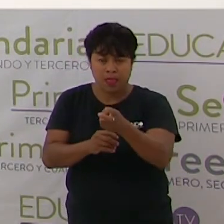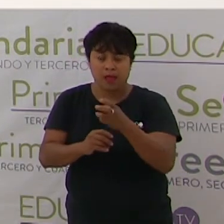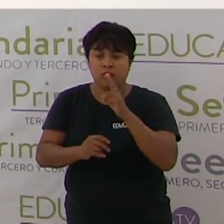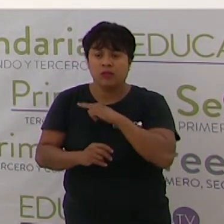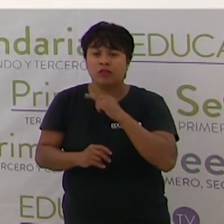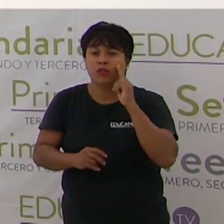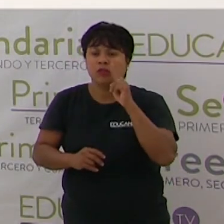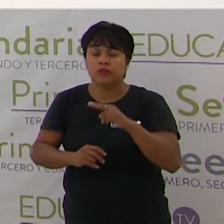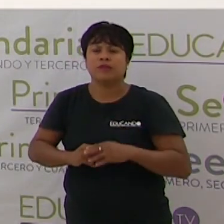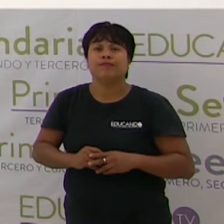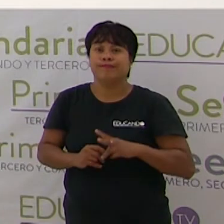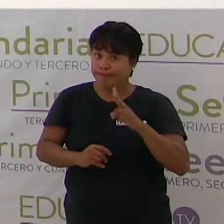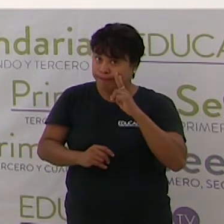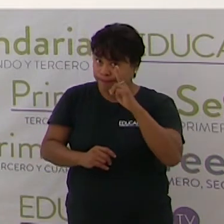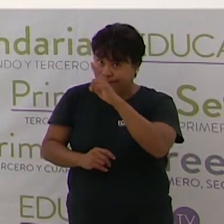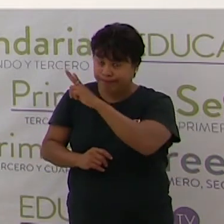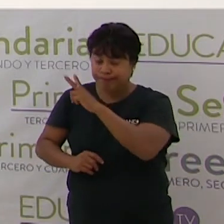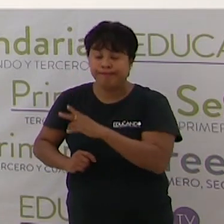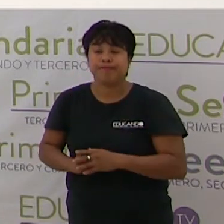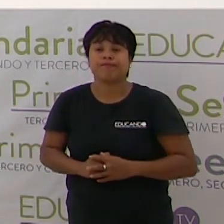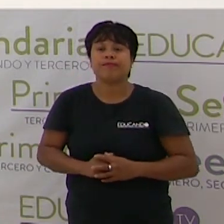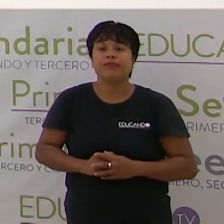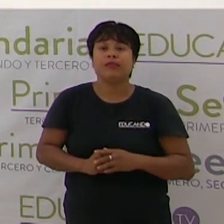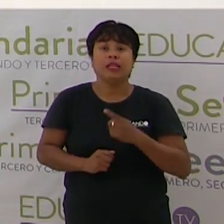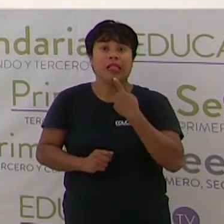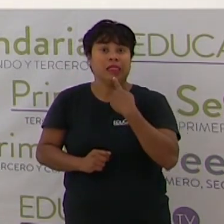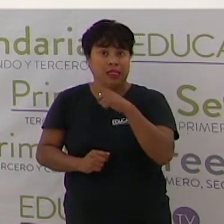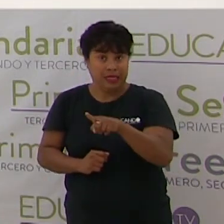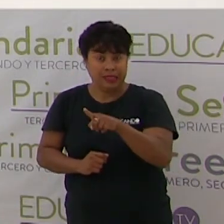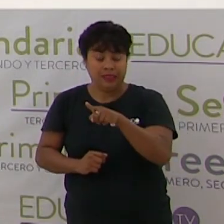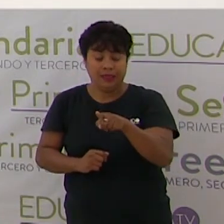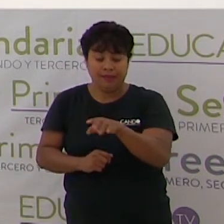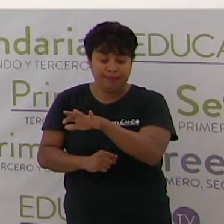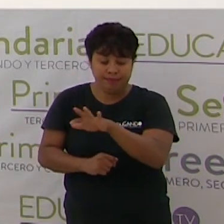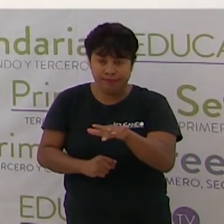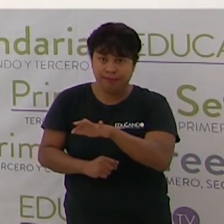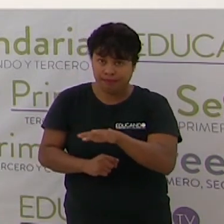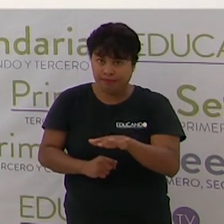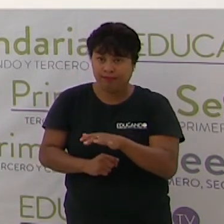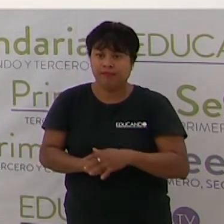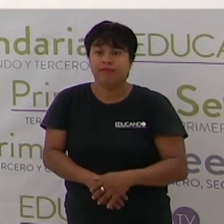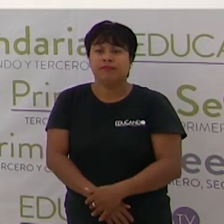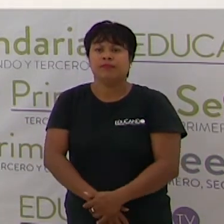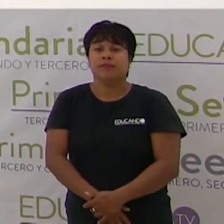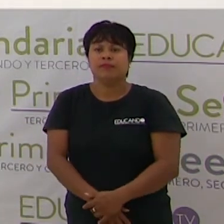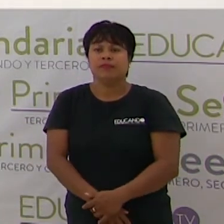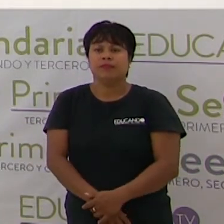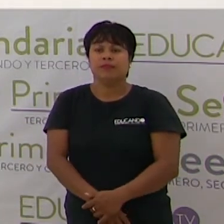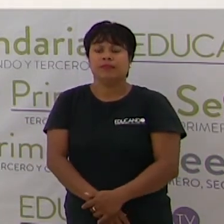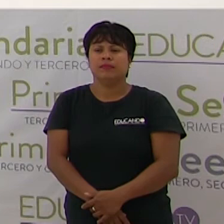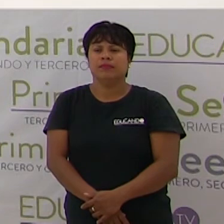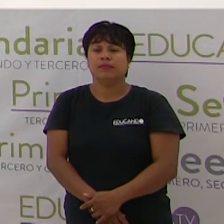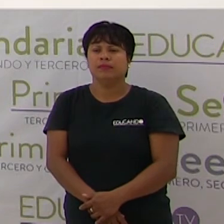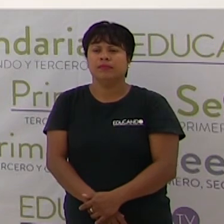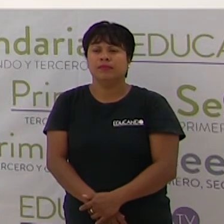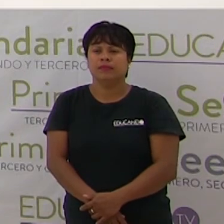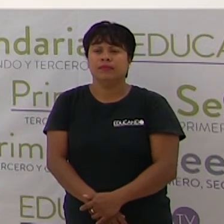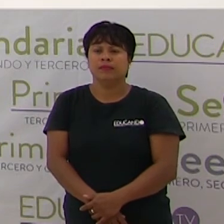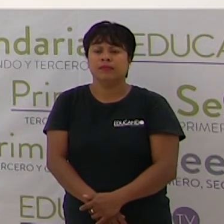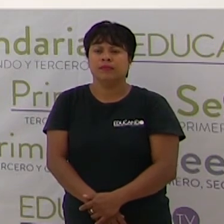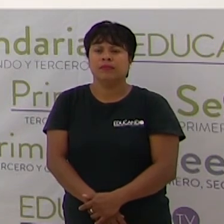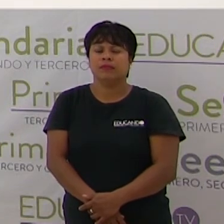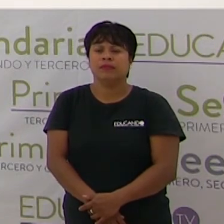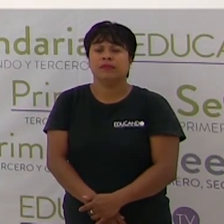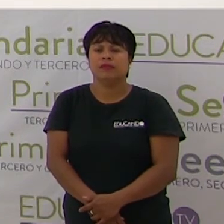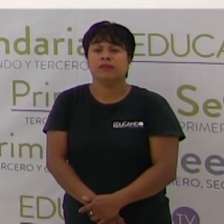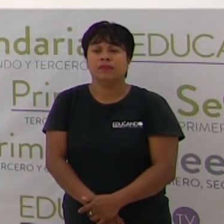viendo. Fíjense, dice de la siguiente, o está más o menos de la siguiente manera. Hay